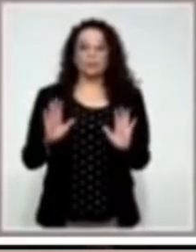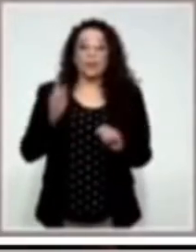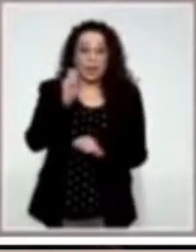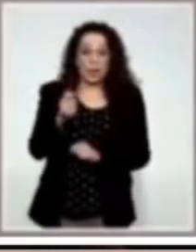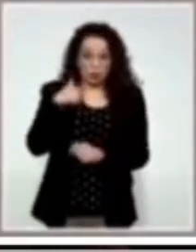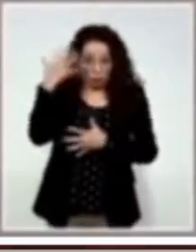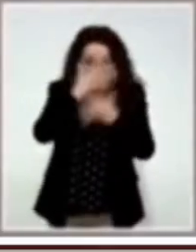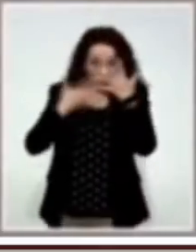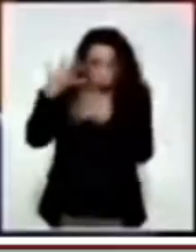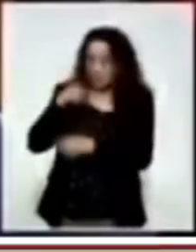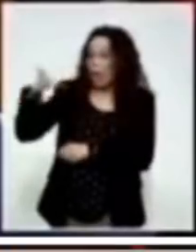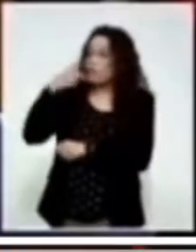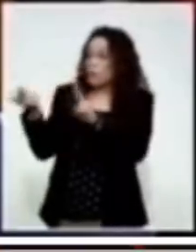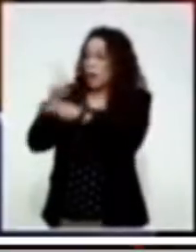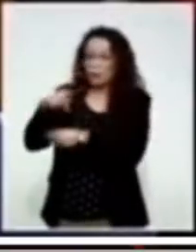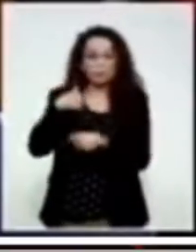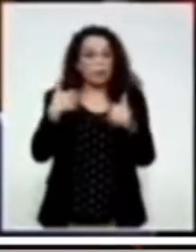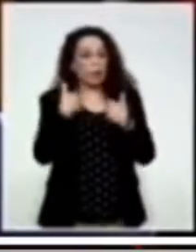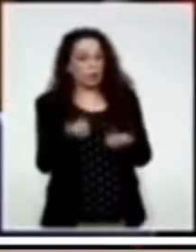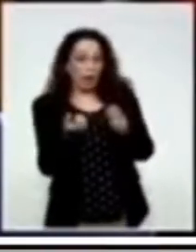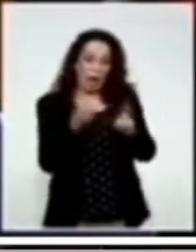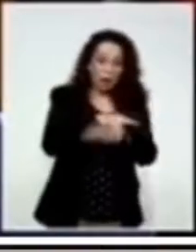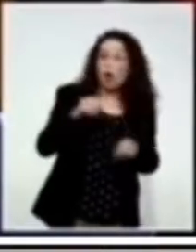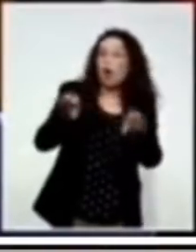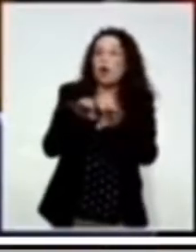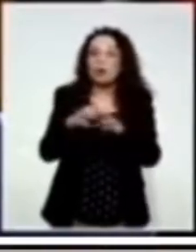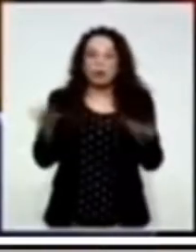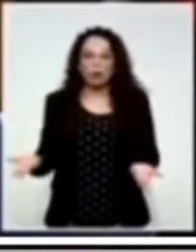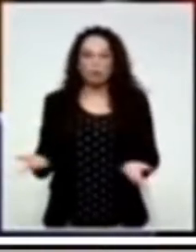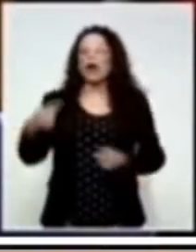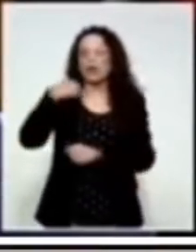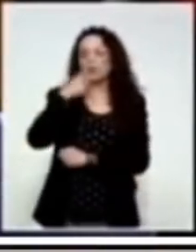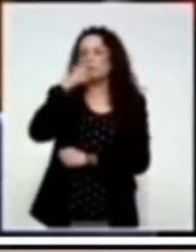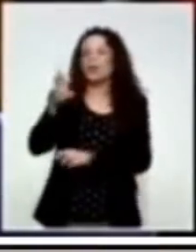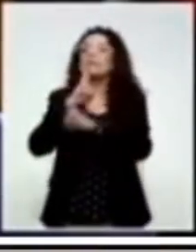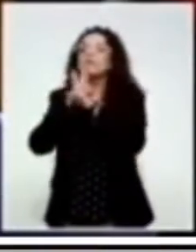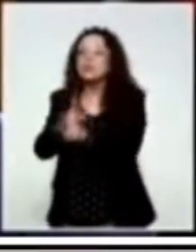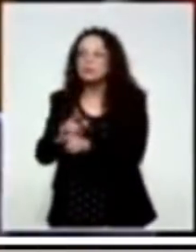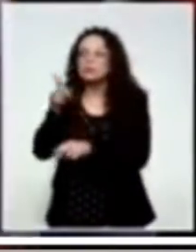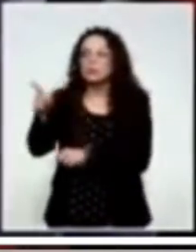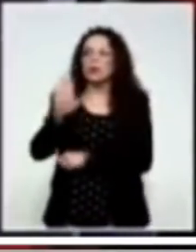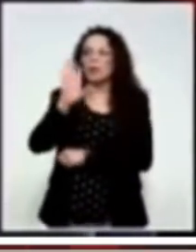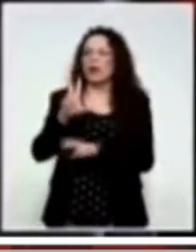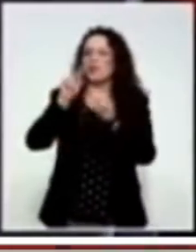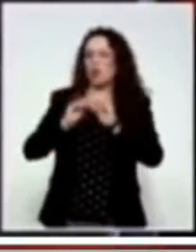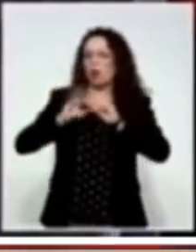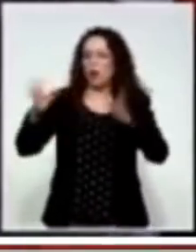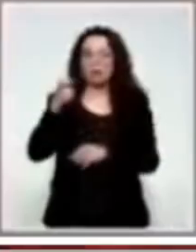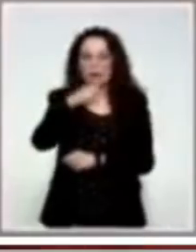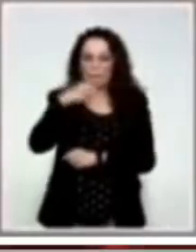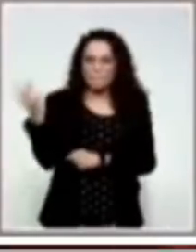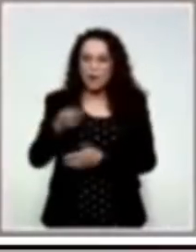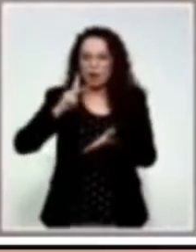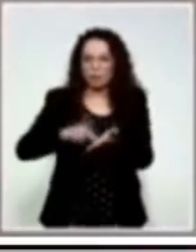Entiendo que las respuestas no fueran muy claras y por eso usted no paraba de repetir la misma pregunta, ¿no? A ver, si un ministro dice